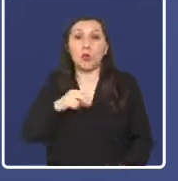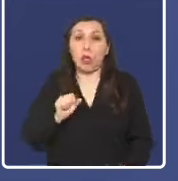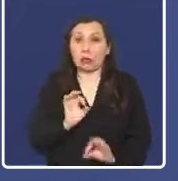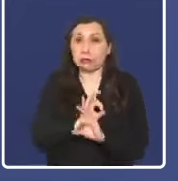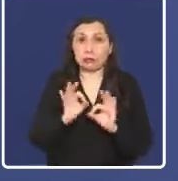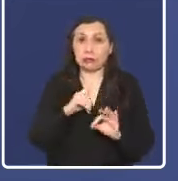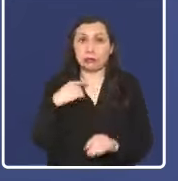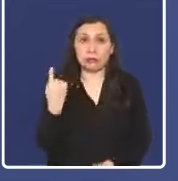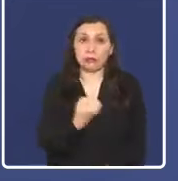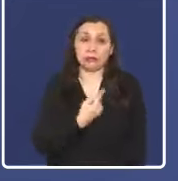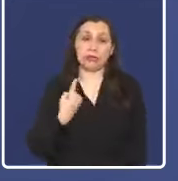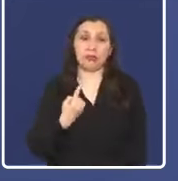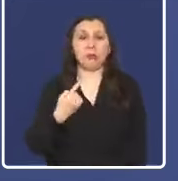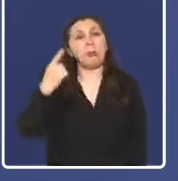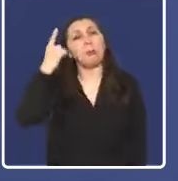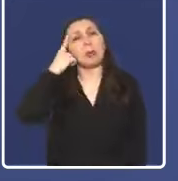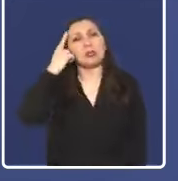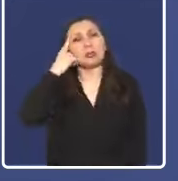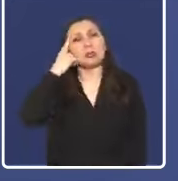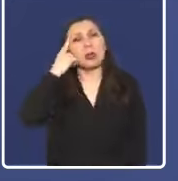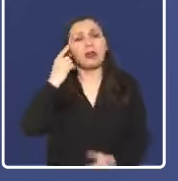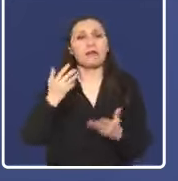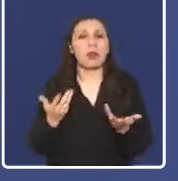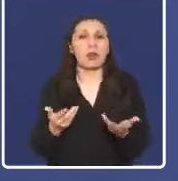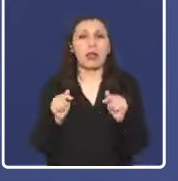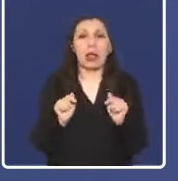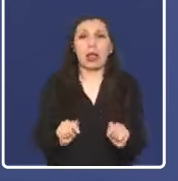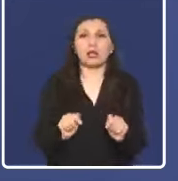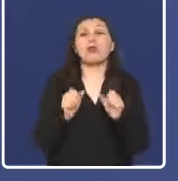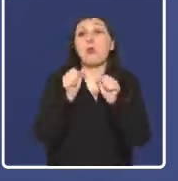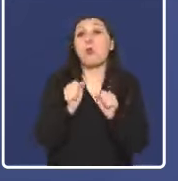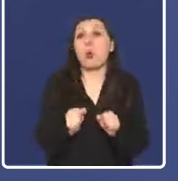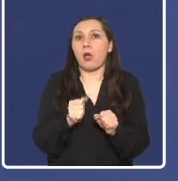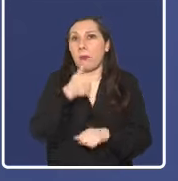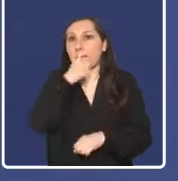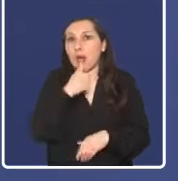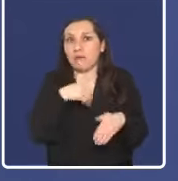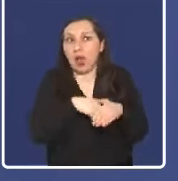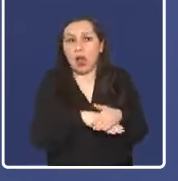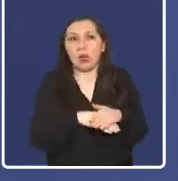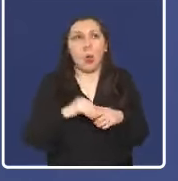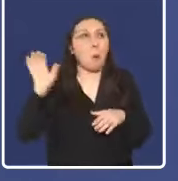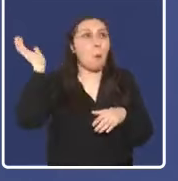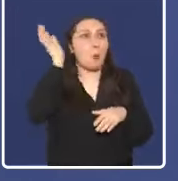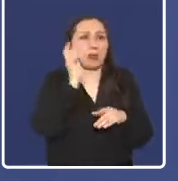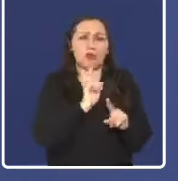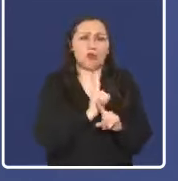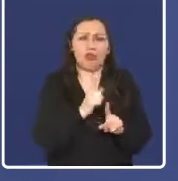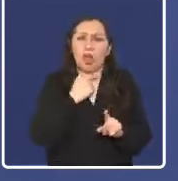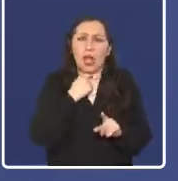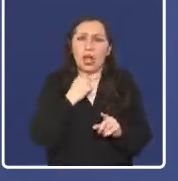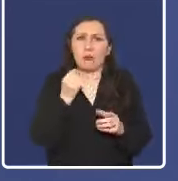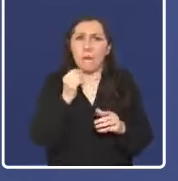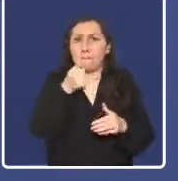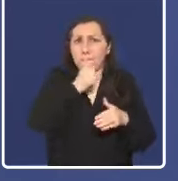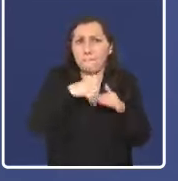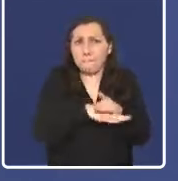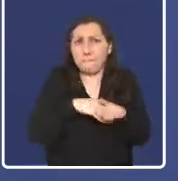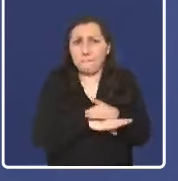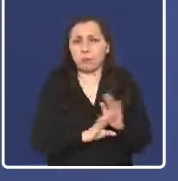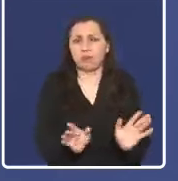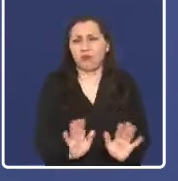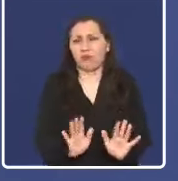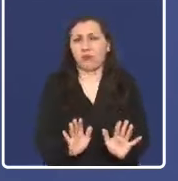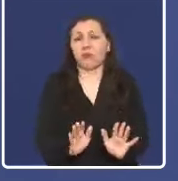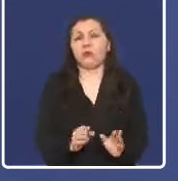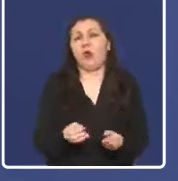nadie pensaría que esto se podía esconder. Y no era nuestra intención que se escondiera.